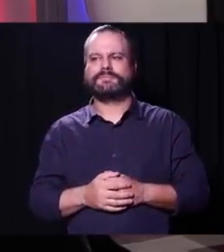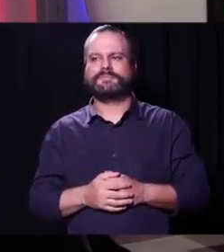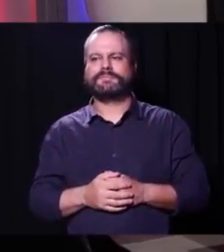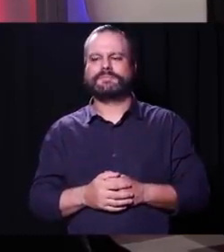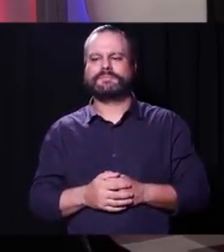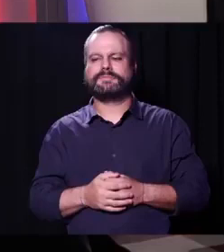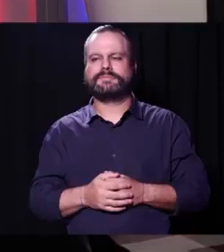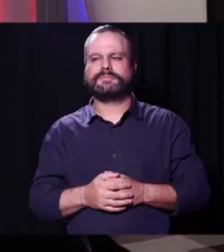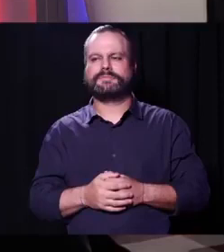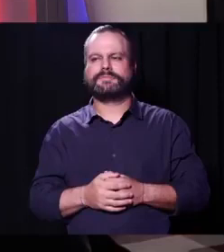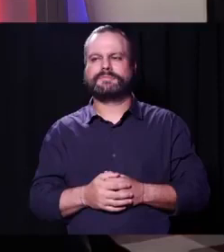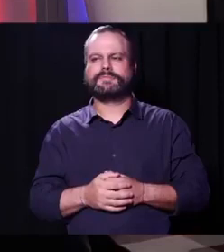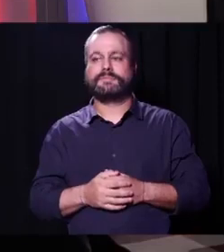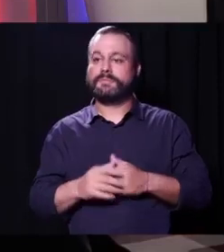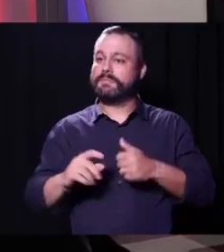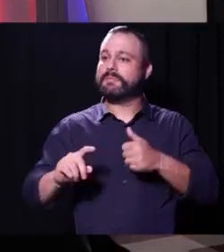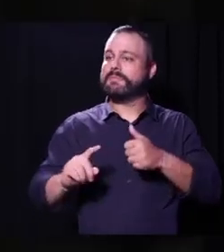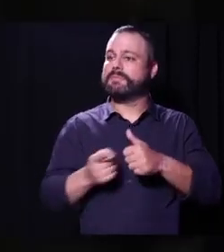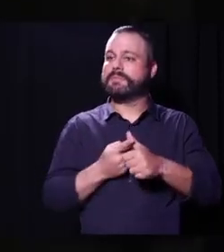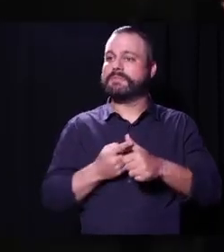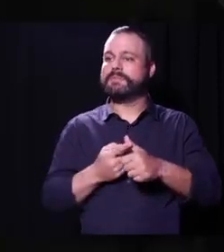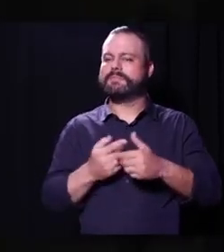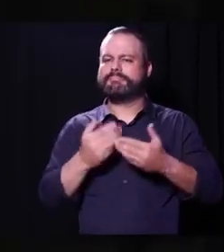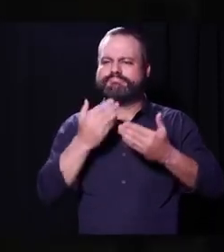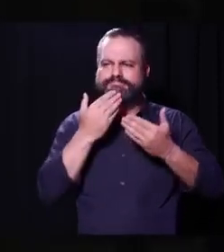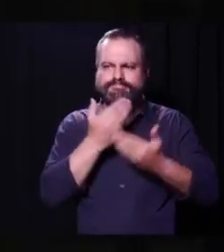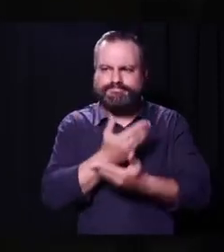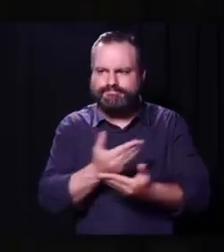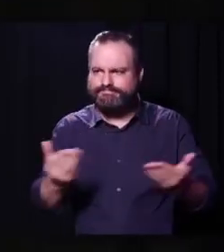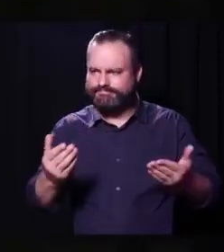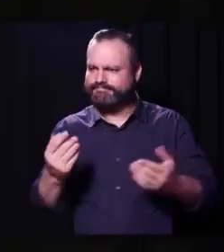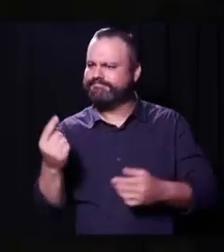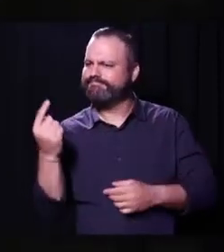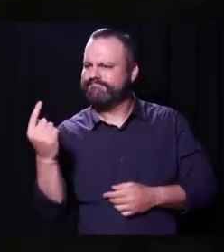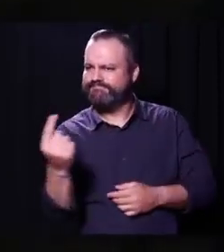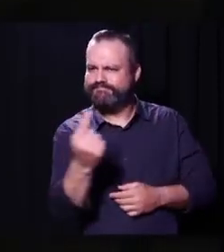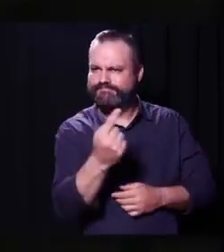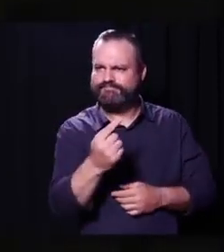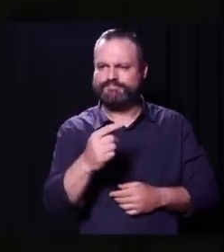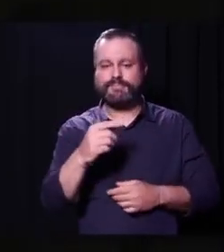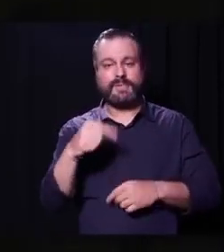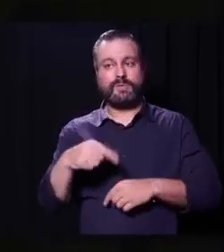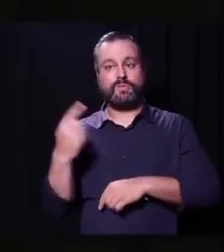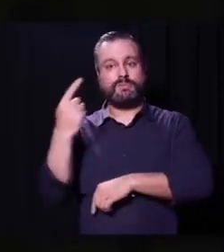Primero agradecerle a cada uno de los que me acompañan el día de hoy, panelistas.